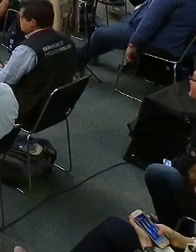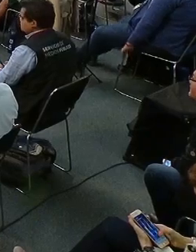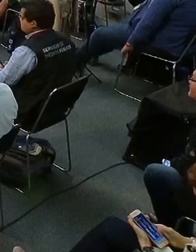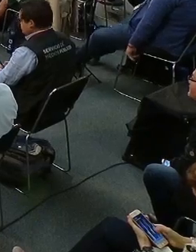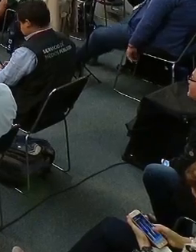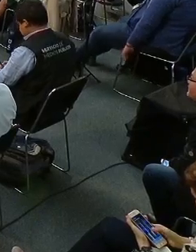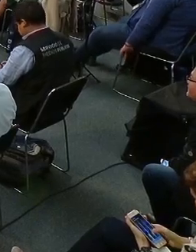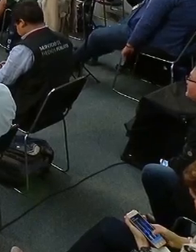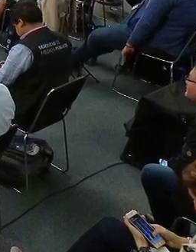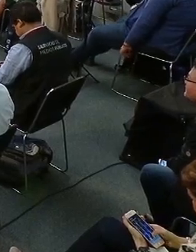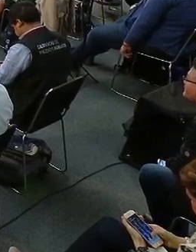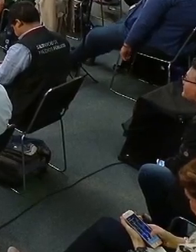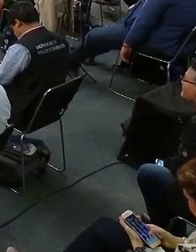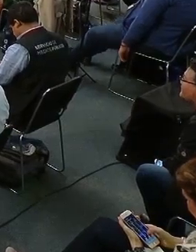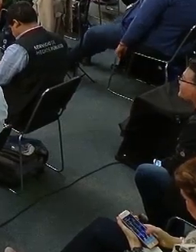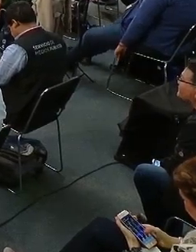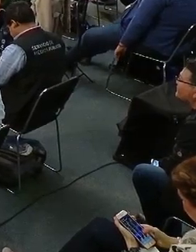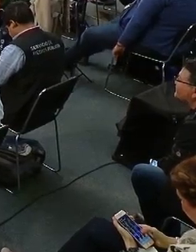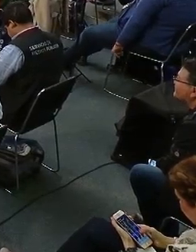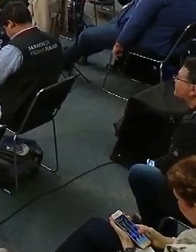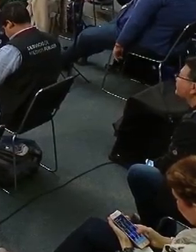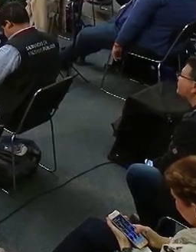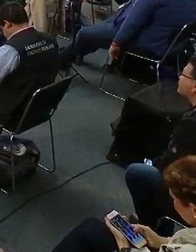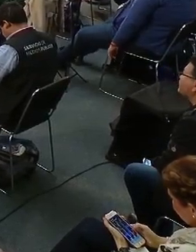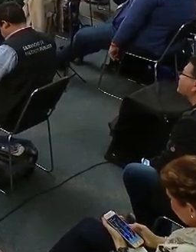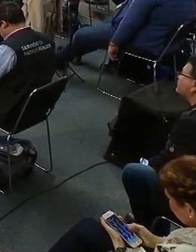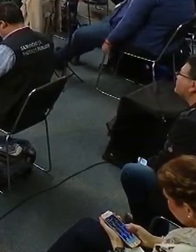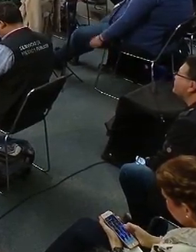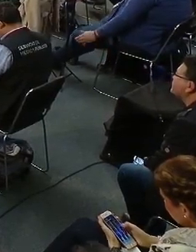O sea, lo mejor